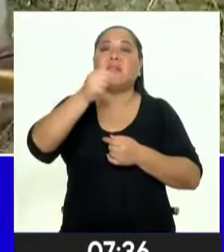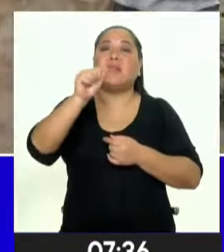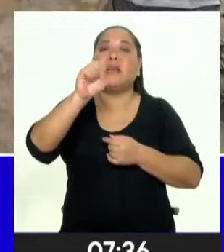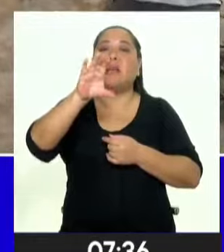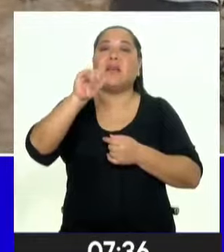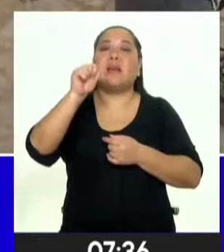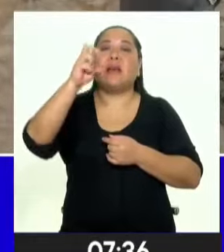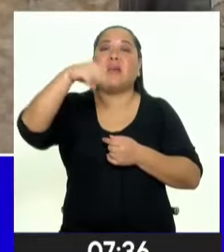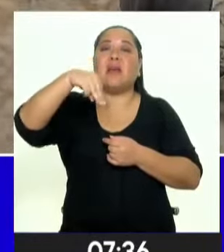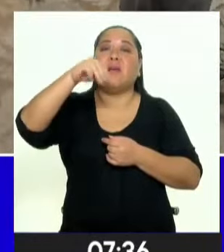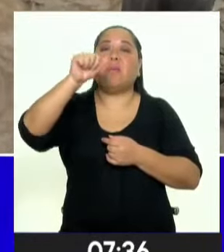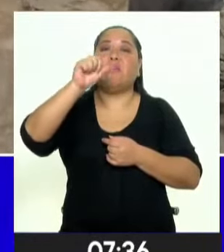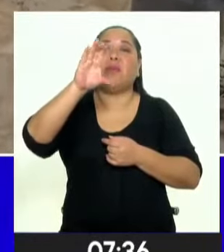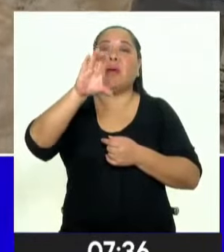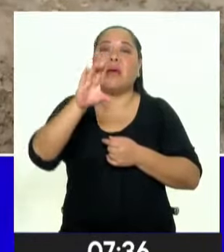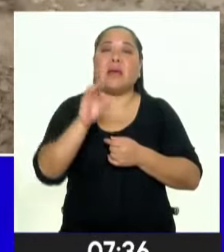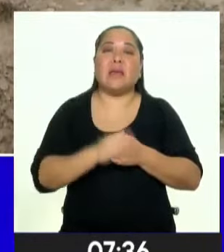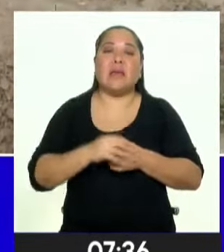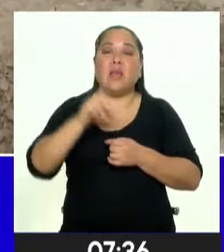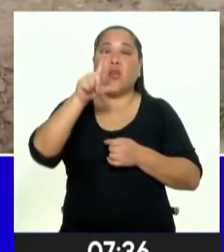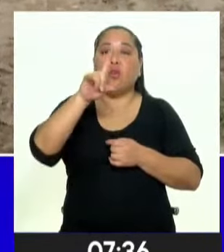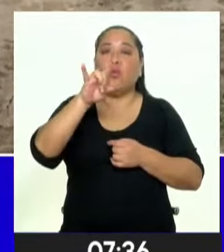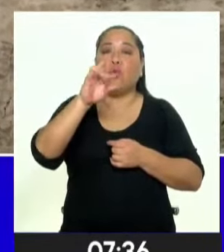van a beneficiar a aproximadamente